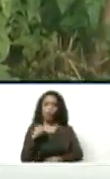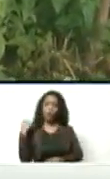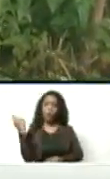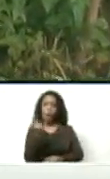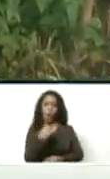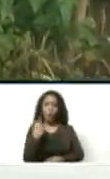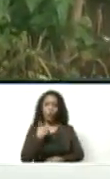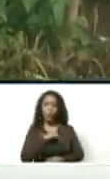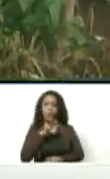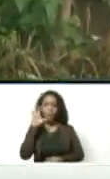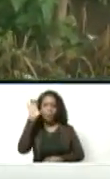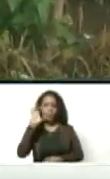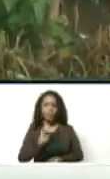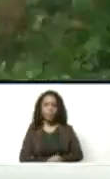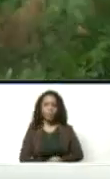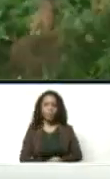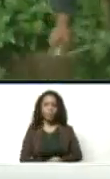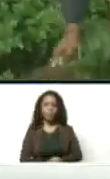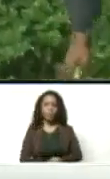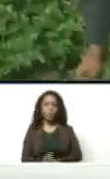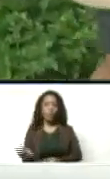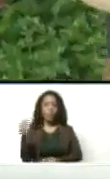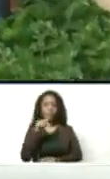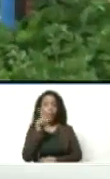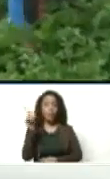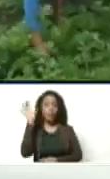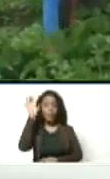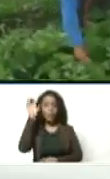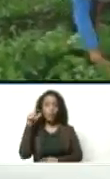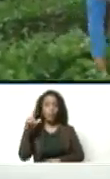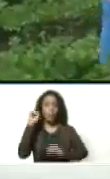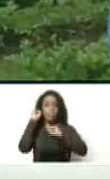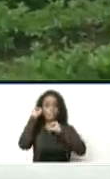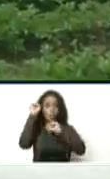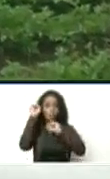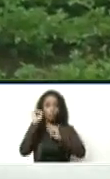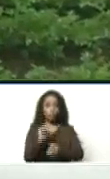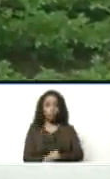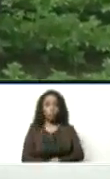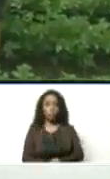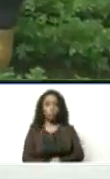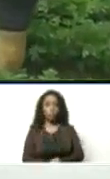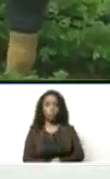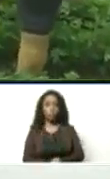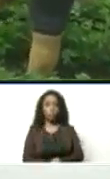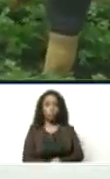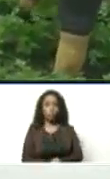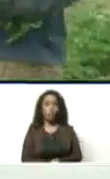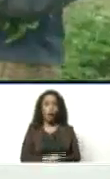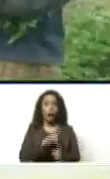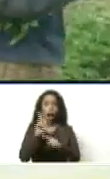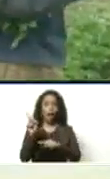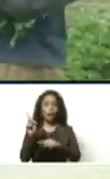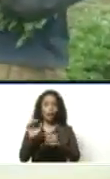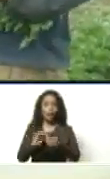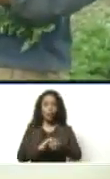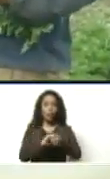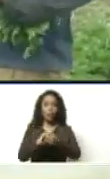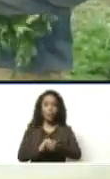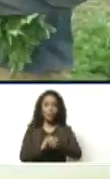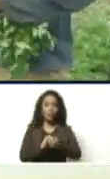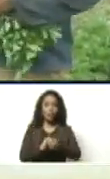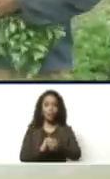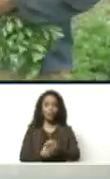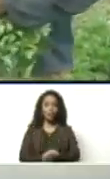nuestra patria. Además que es una patria de héroes. ahí de Trujillo,